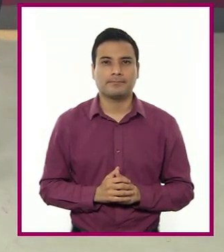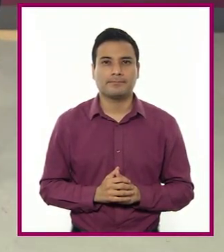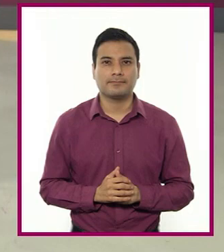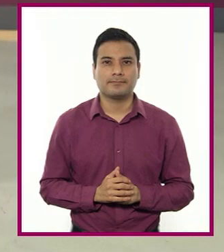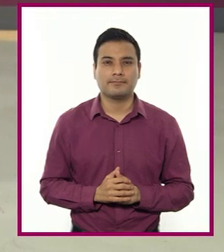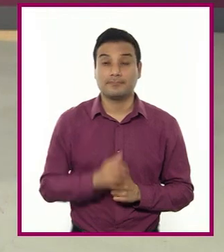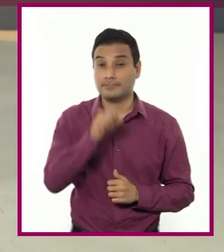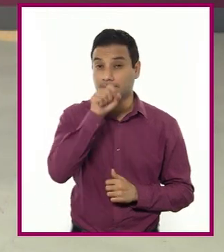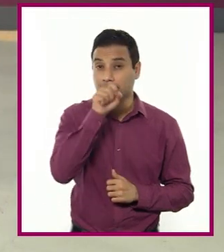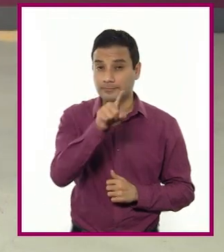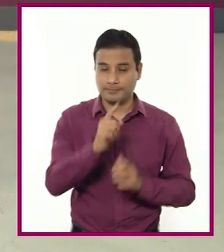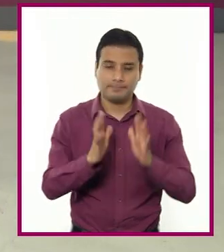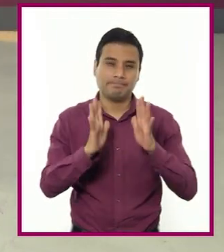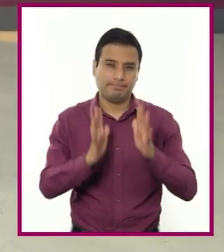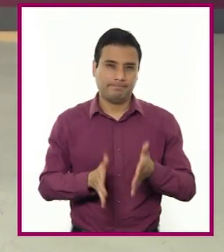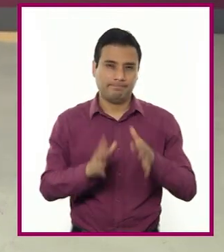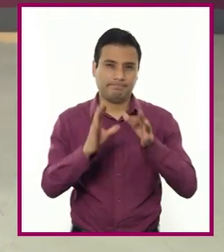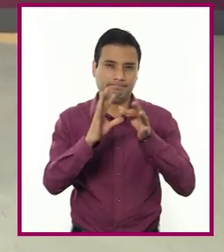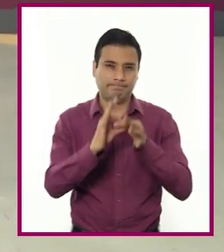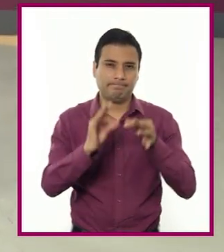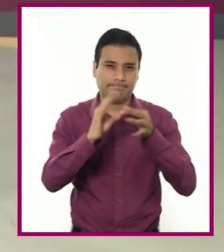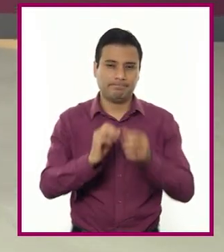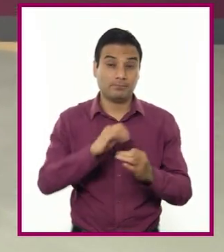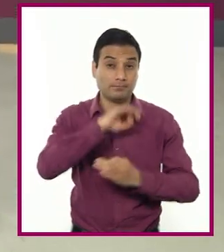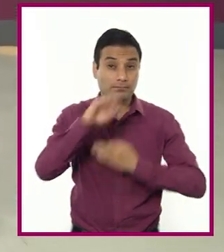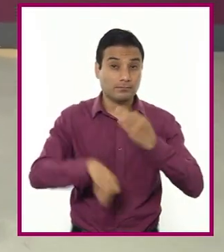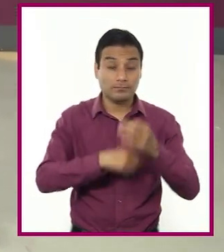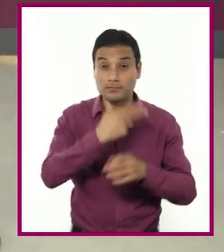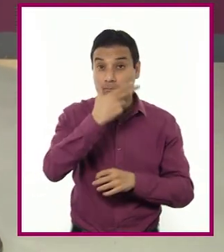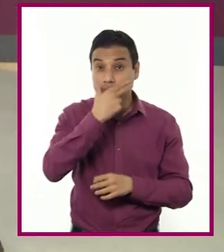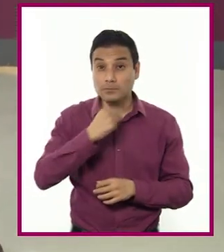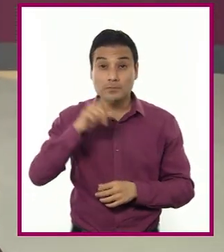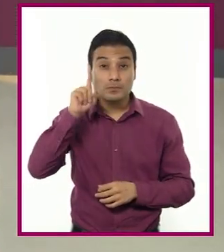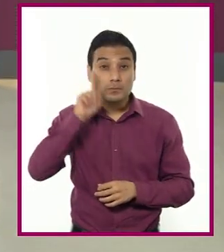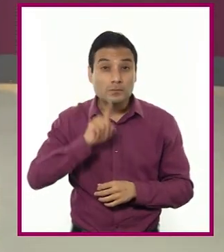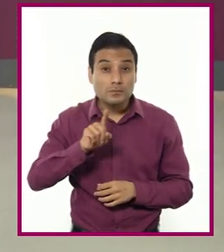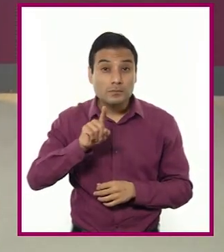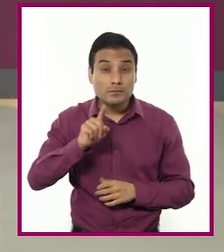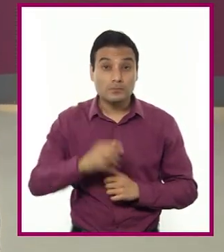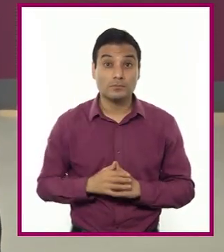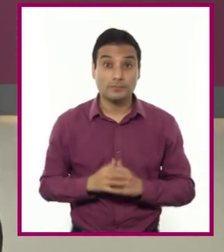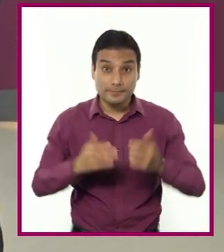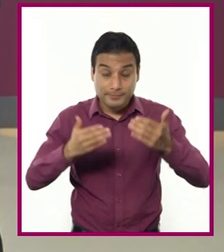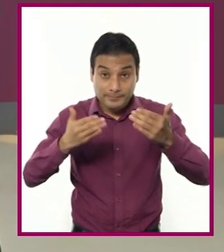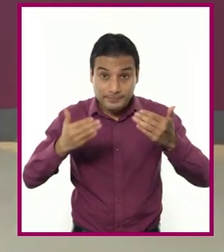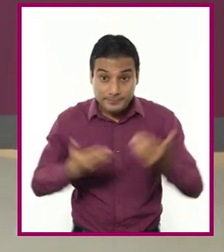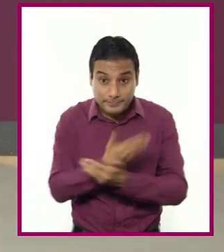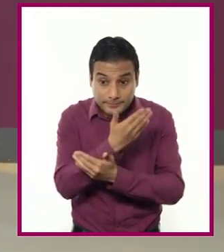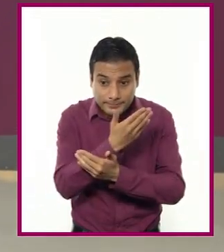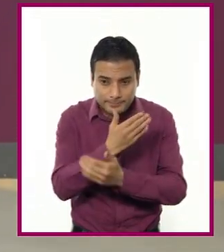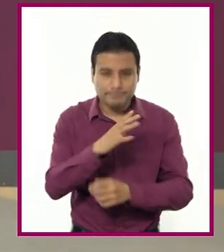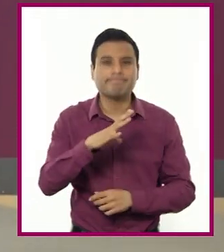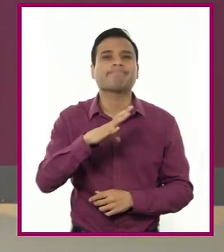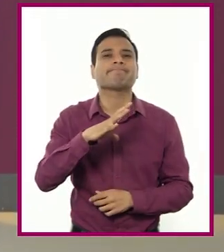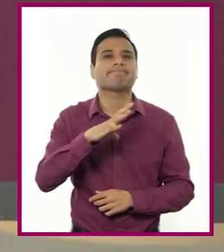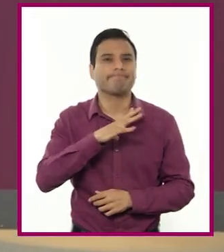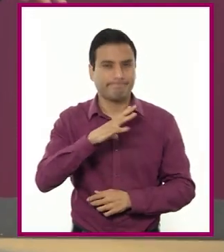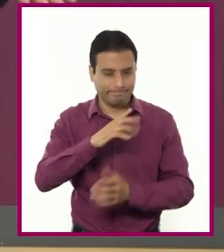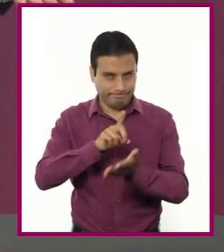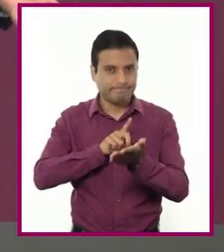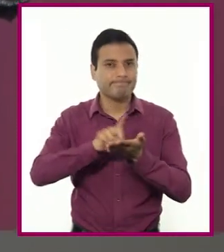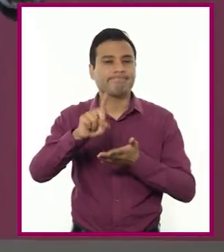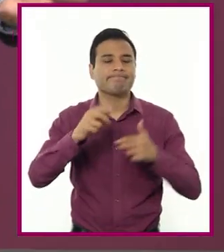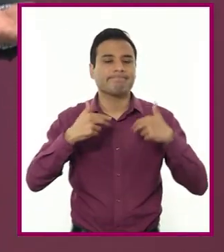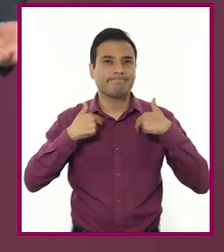También resaltamos que todas y todos, por el simple hecho de nacer, somos poseedores de